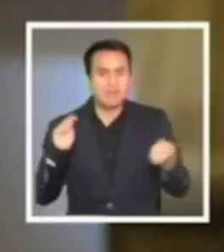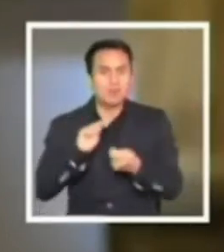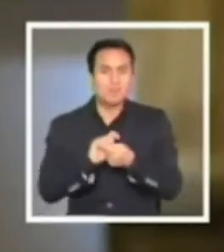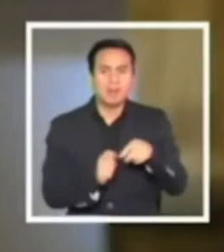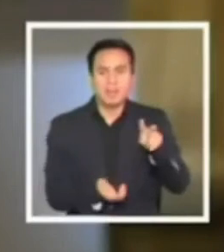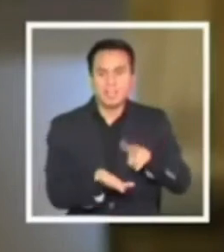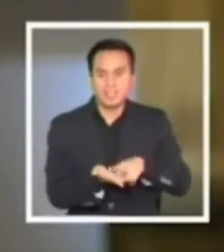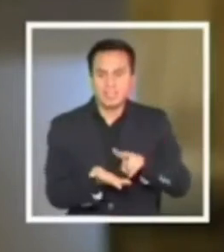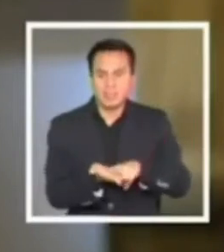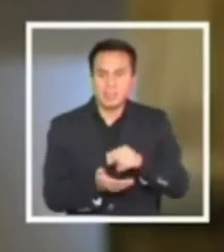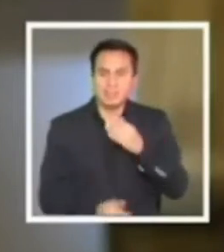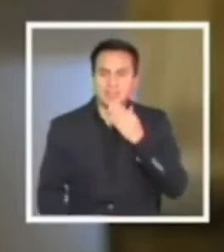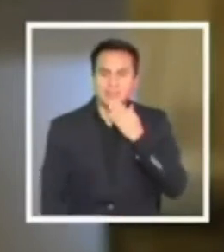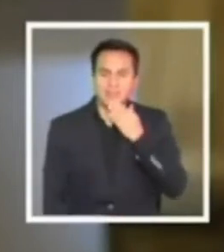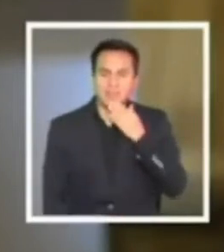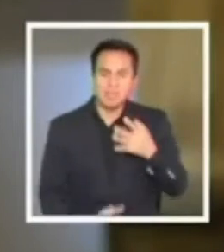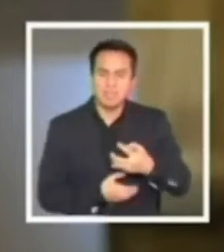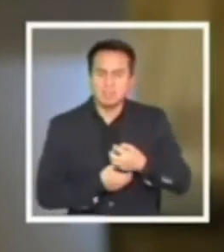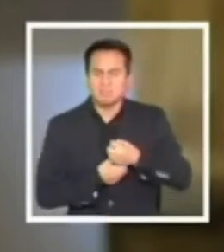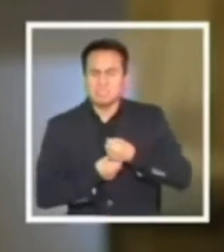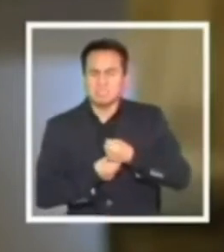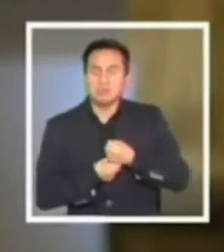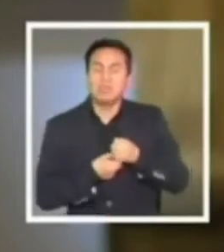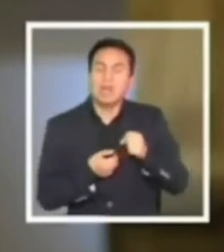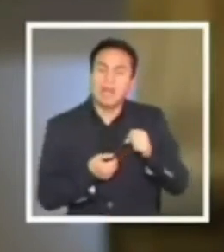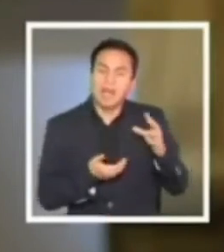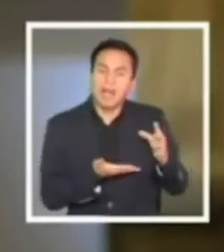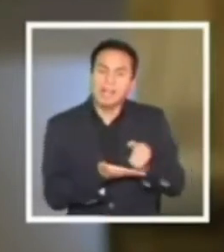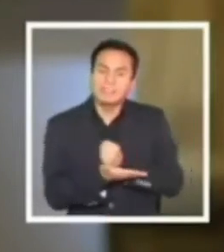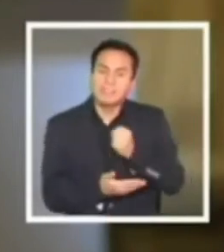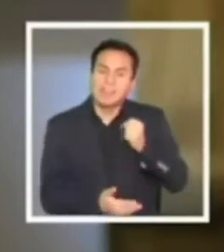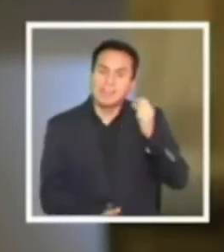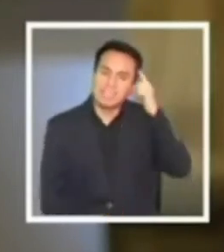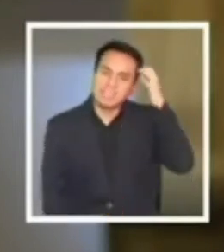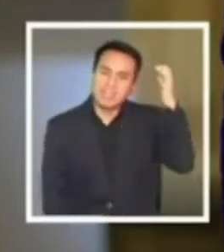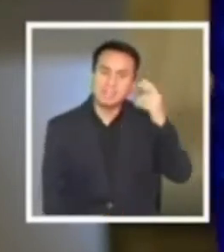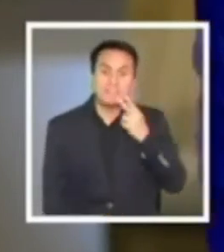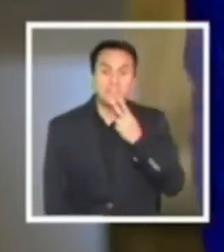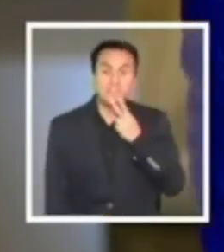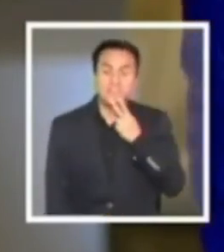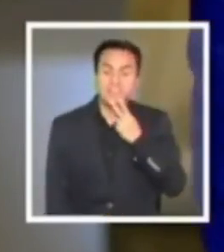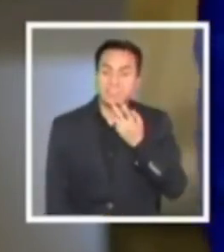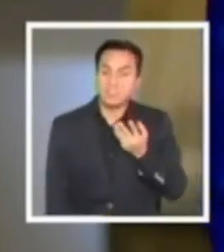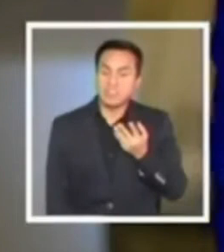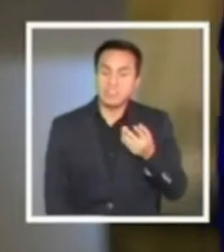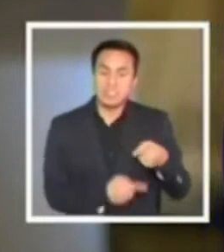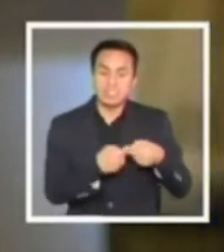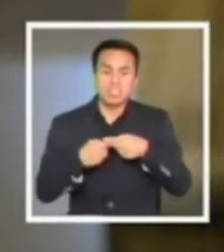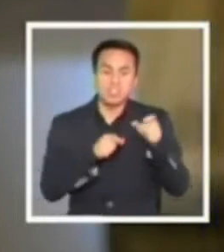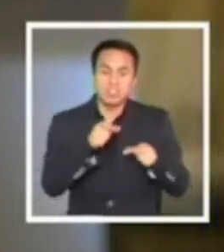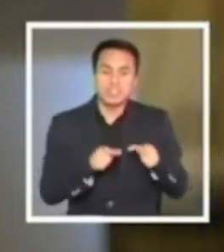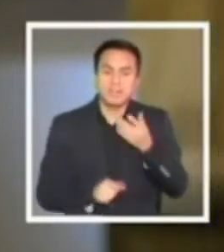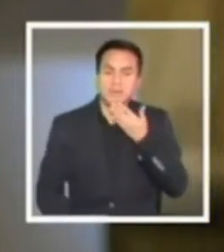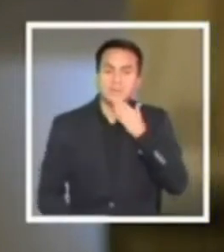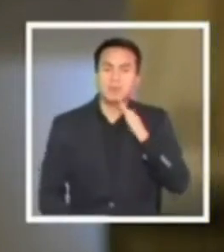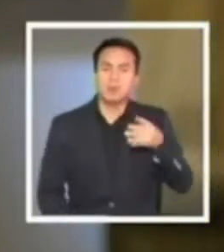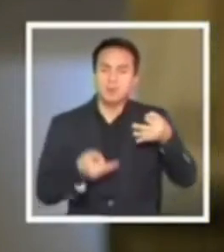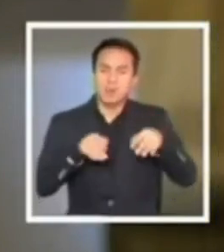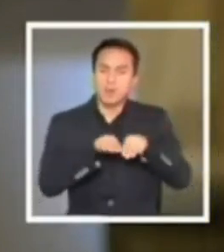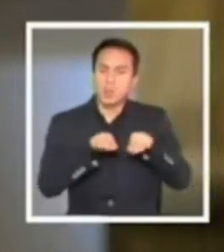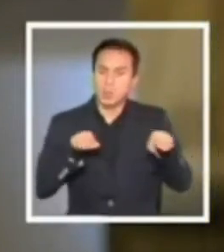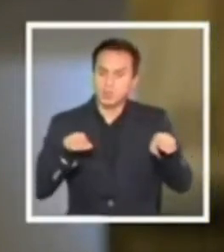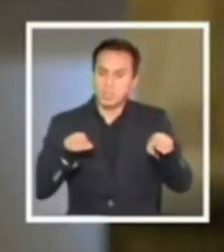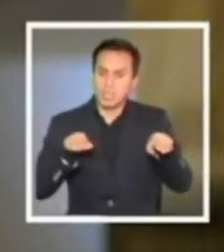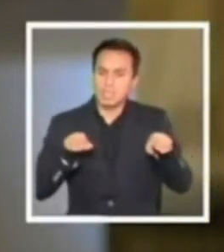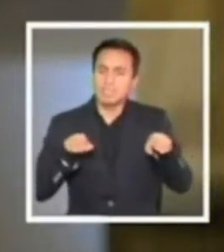una realidad de opresión y alcanzar el ideal de vivir en una sociedad mejor, más